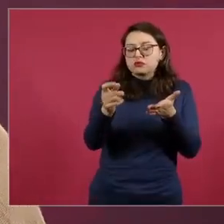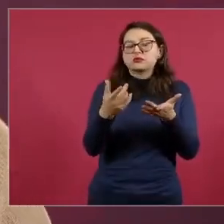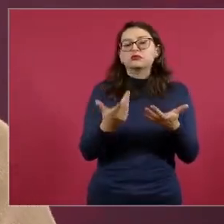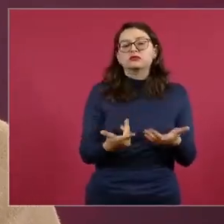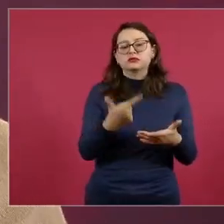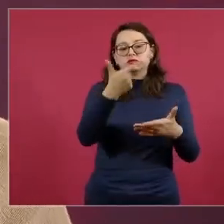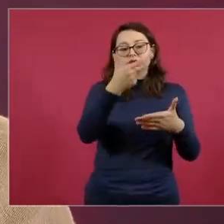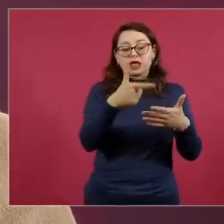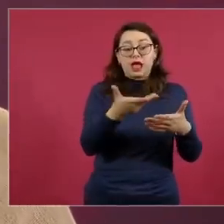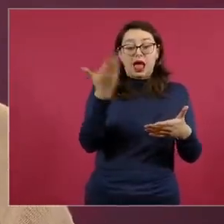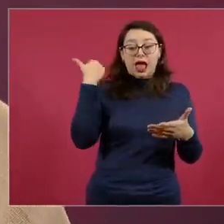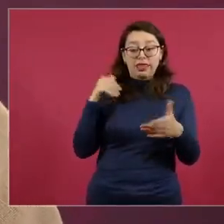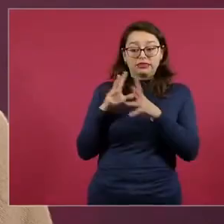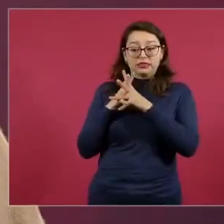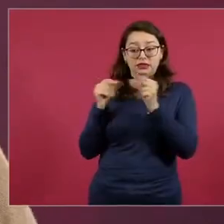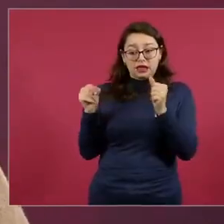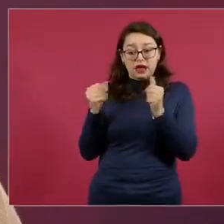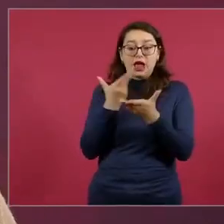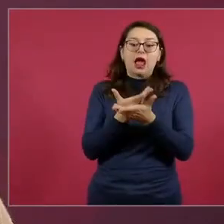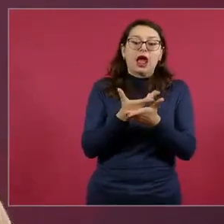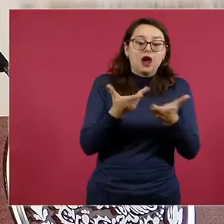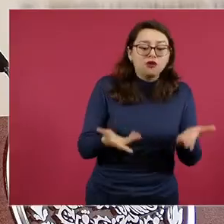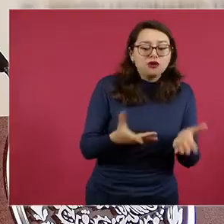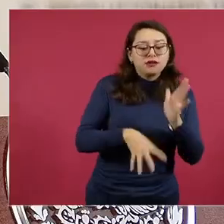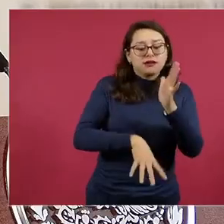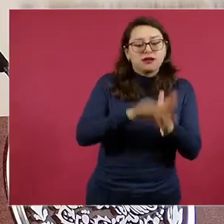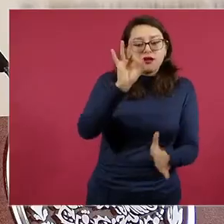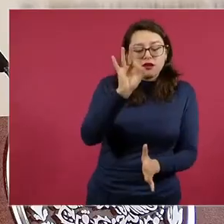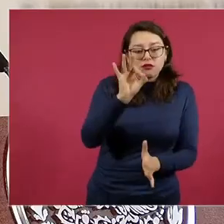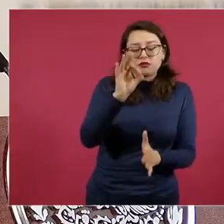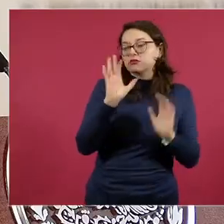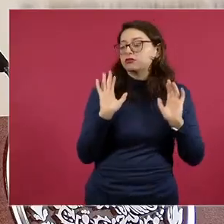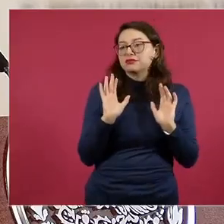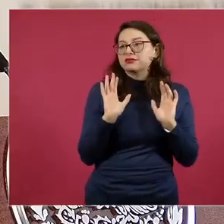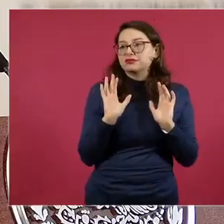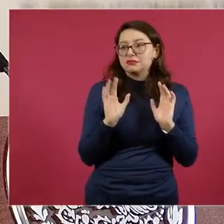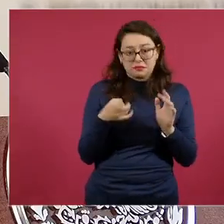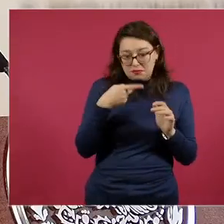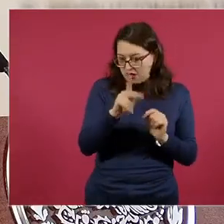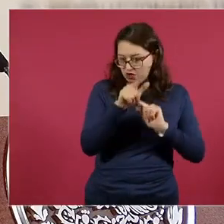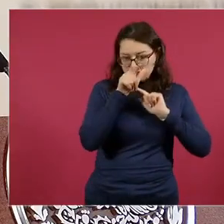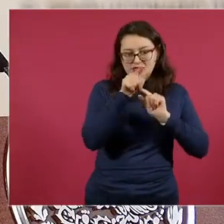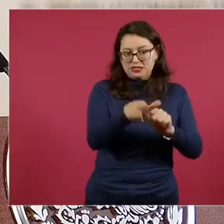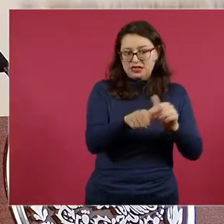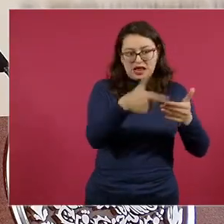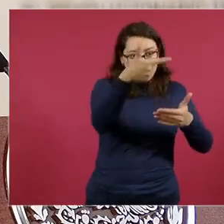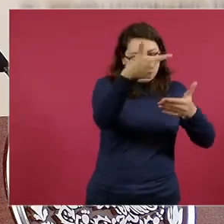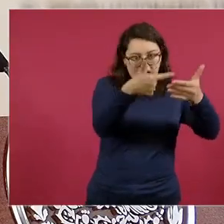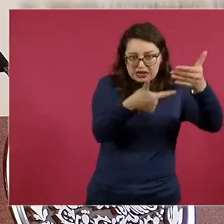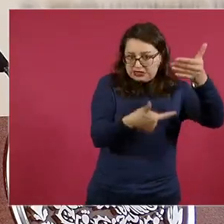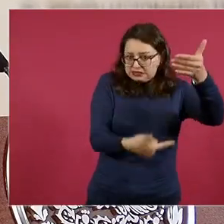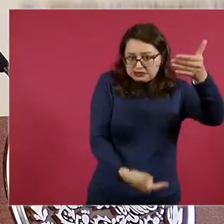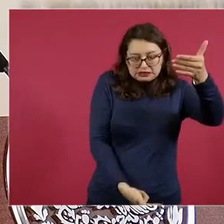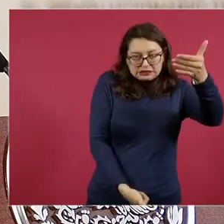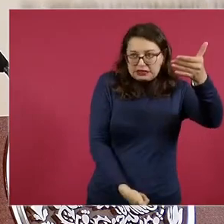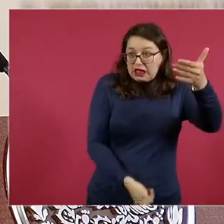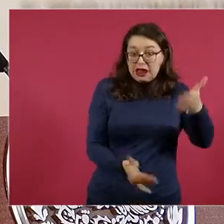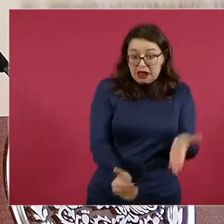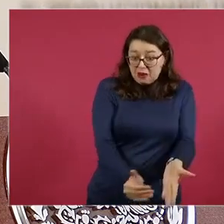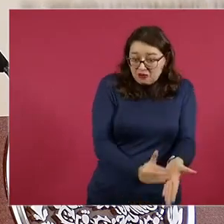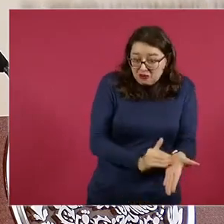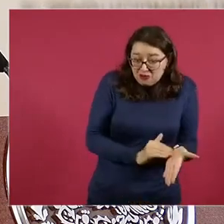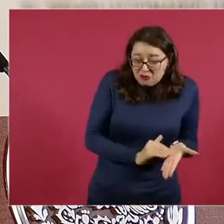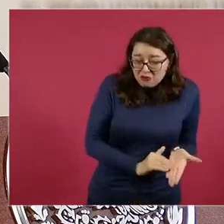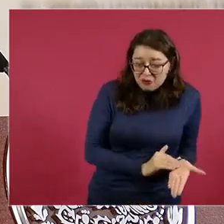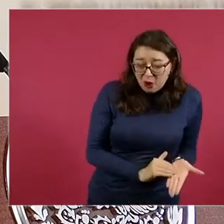estatus de persona desaparecida a persona localizada. Y va a estar allí el registro tanto